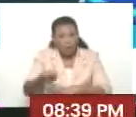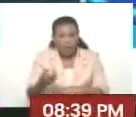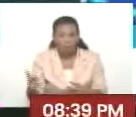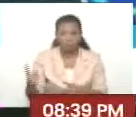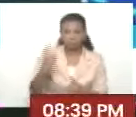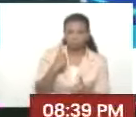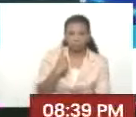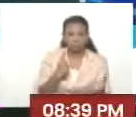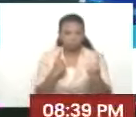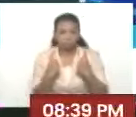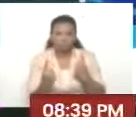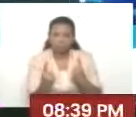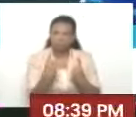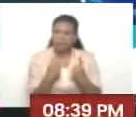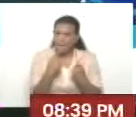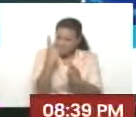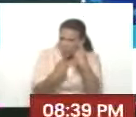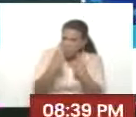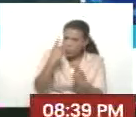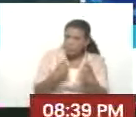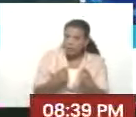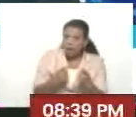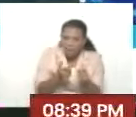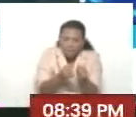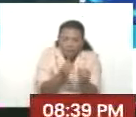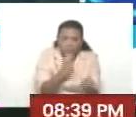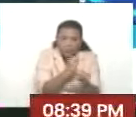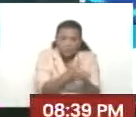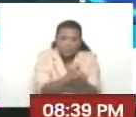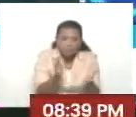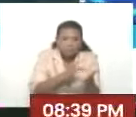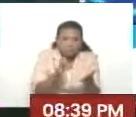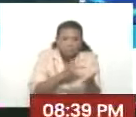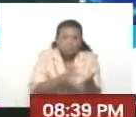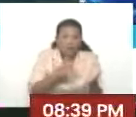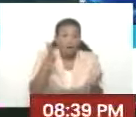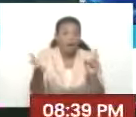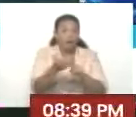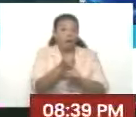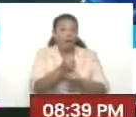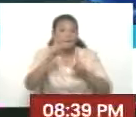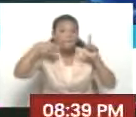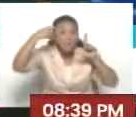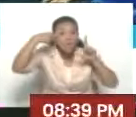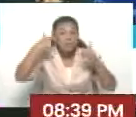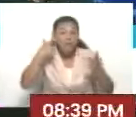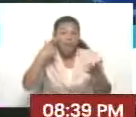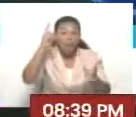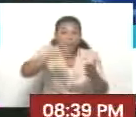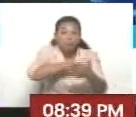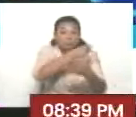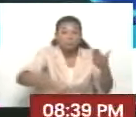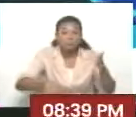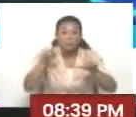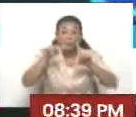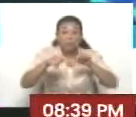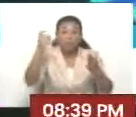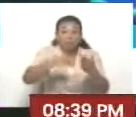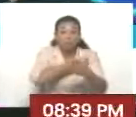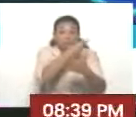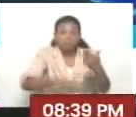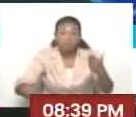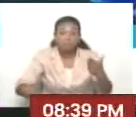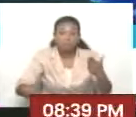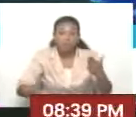me acercaron. Y ellos buscaron por las redes. Y entonces encontraron estos videos porque los censuraron.